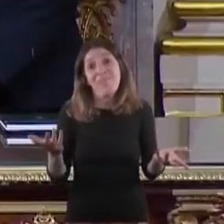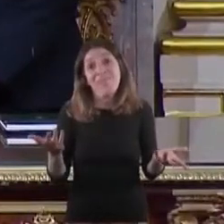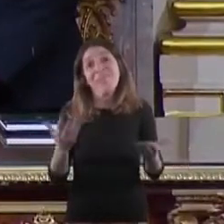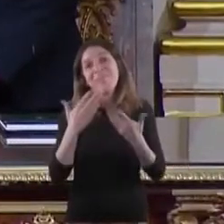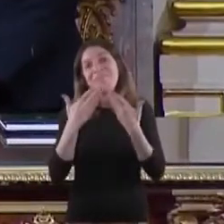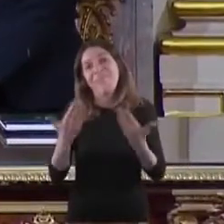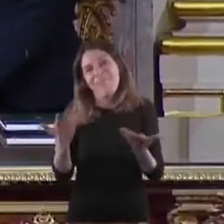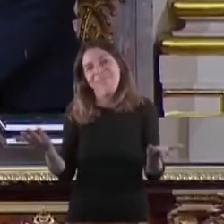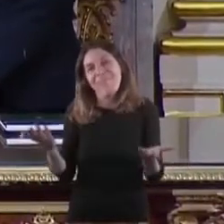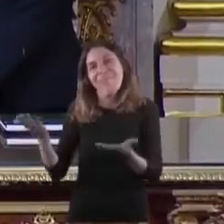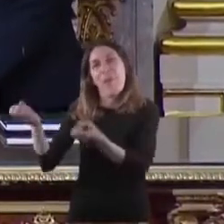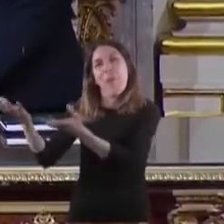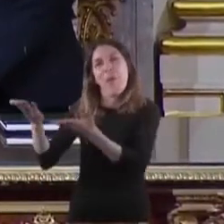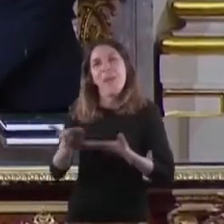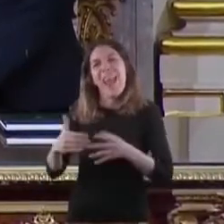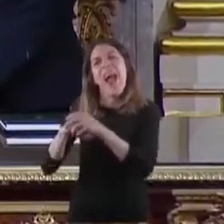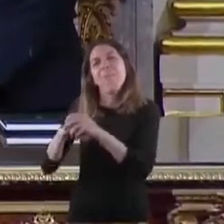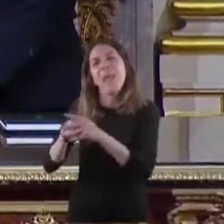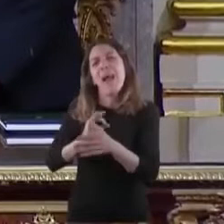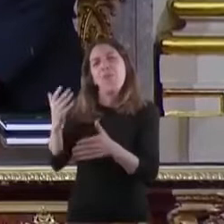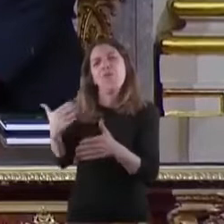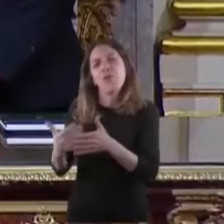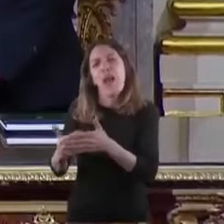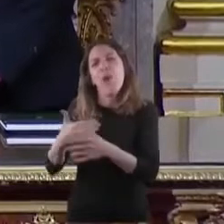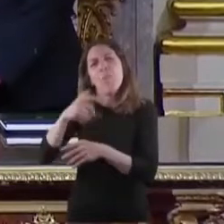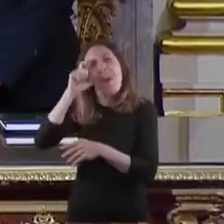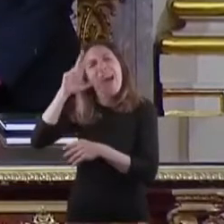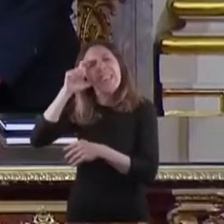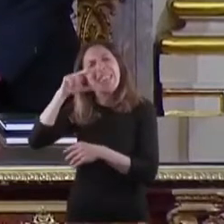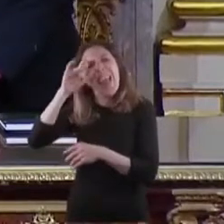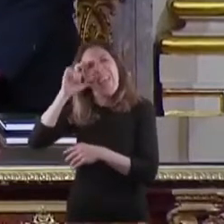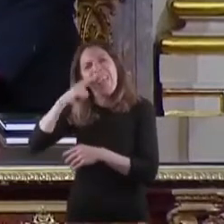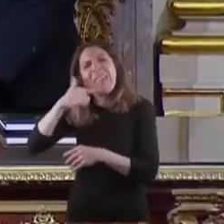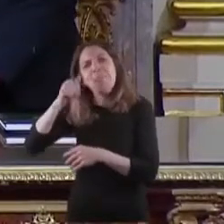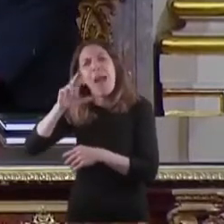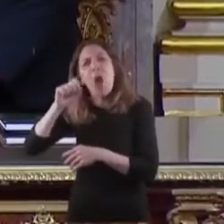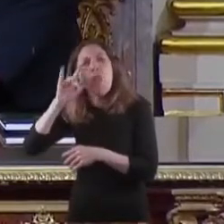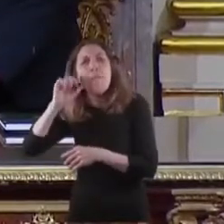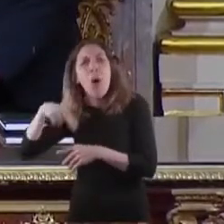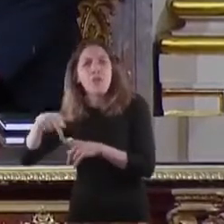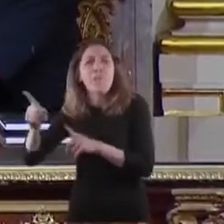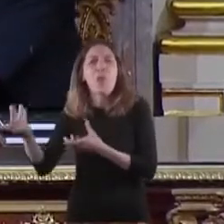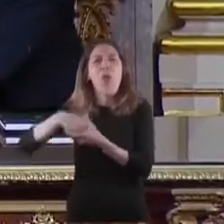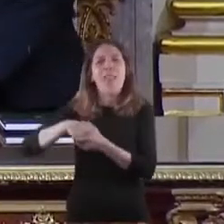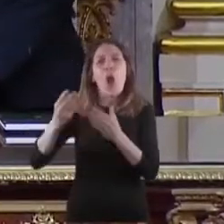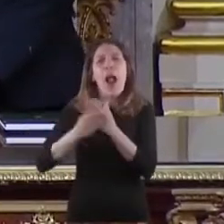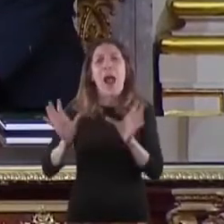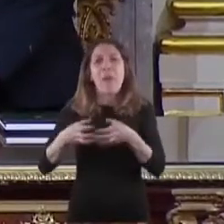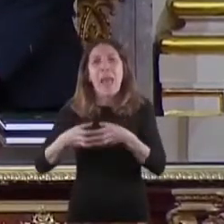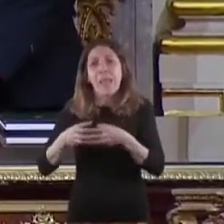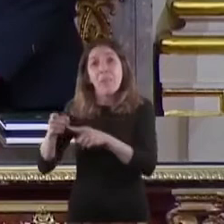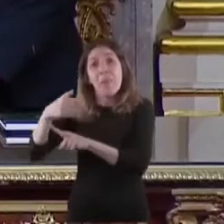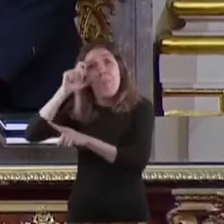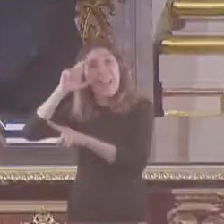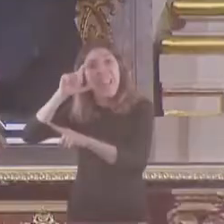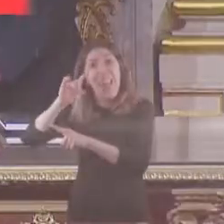darle la bienvenida a mi amiga de muchos años, Mercedes Marcó del Pont, al Gabinete Nacional. Mercedes ha sido en